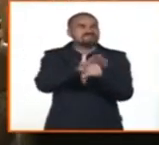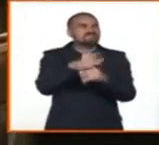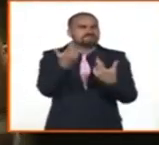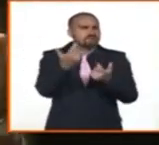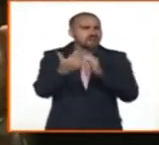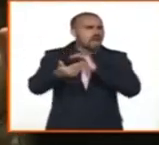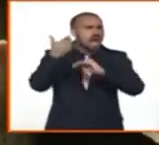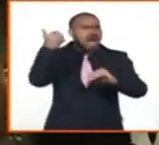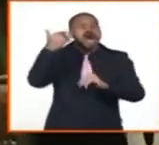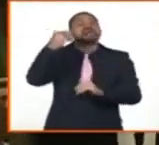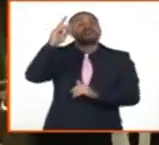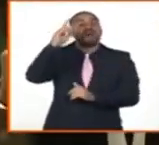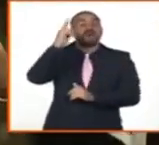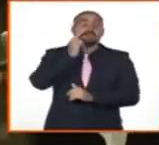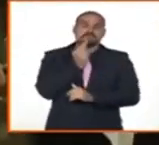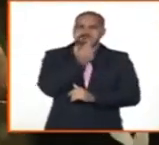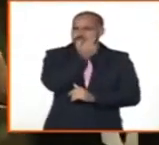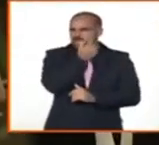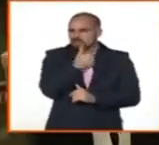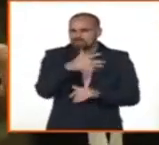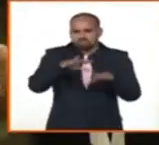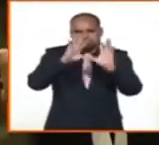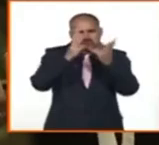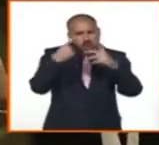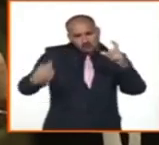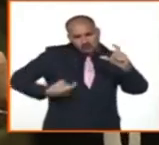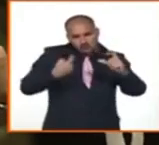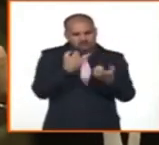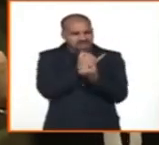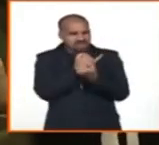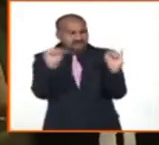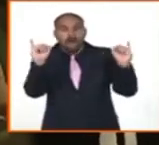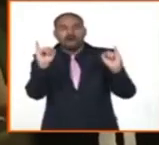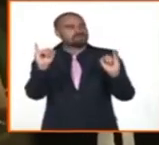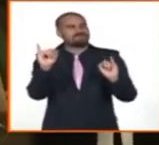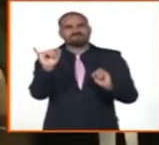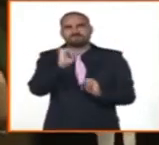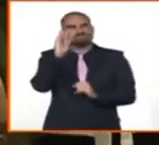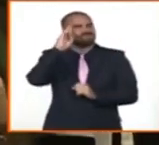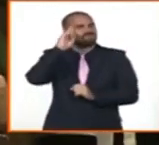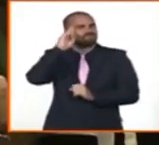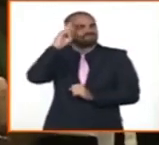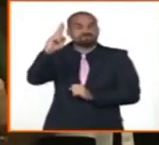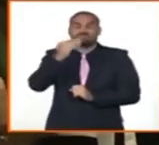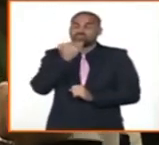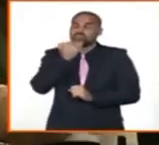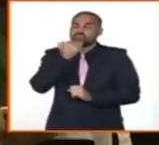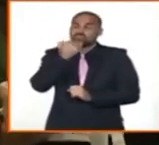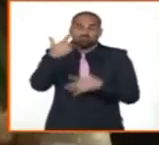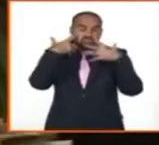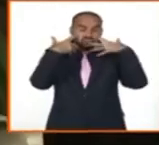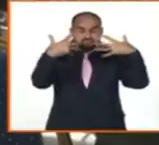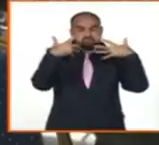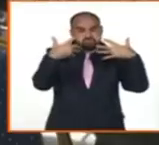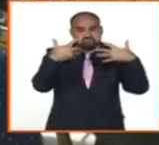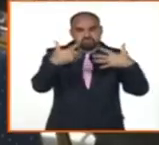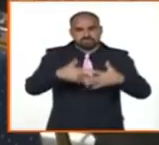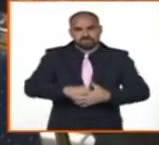lo que tuvo que ver con este espíritu es algo en un lugar, en un altar muy grande para nuestros